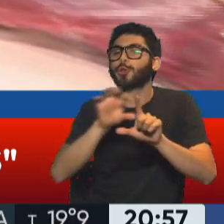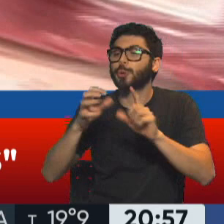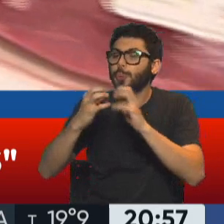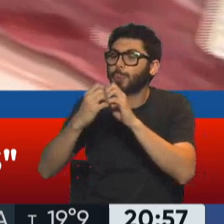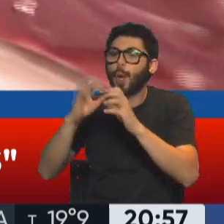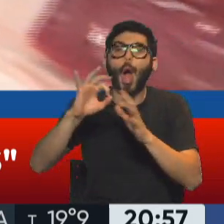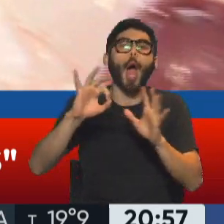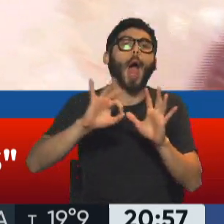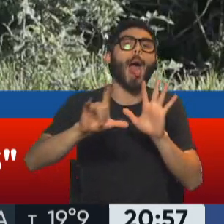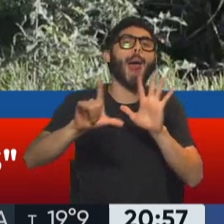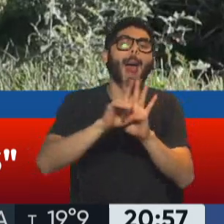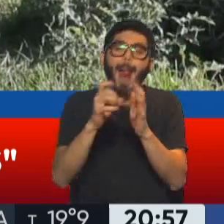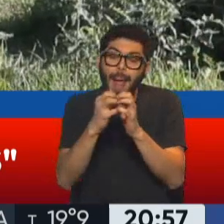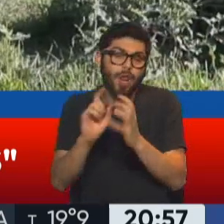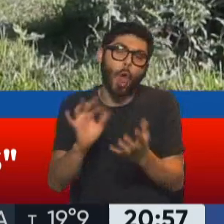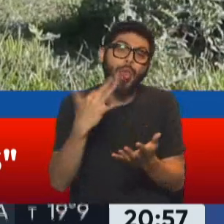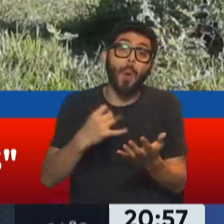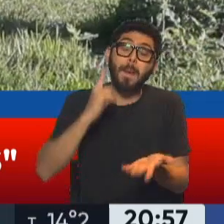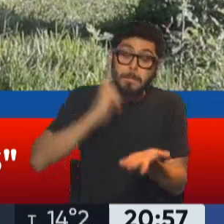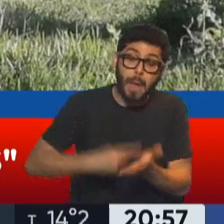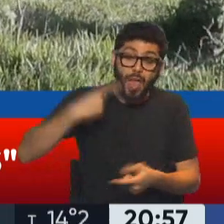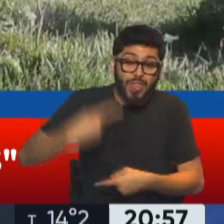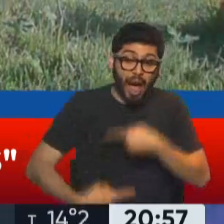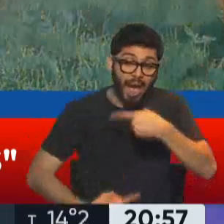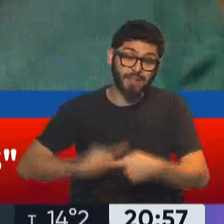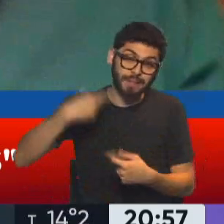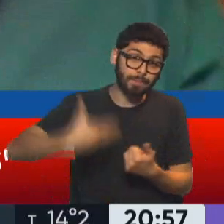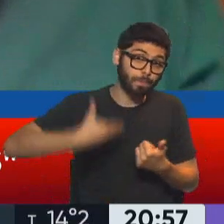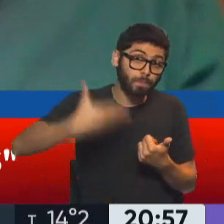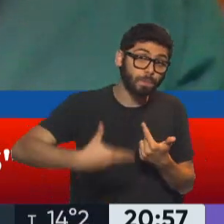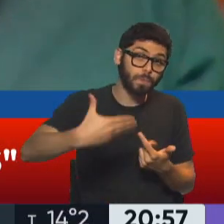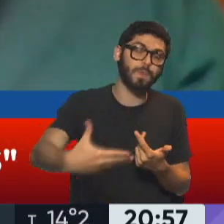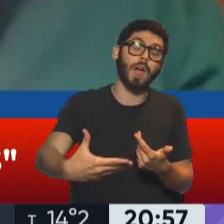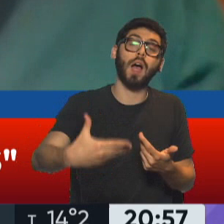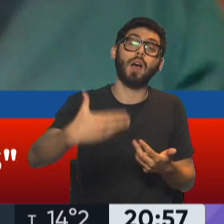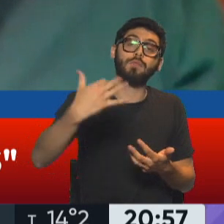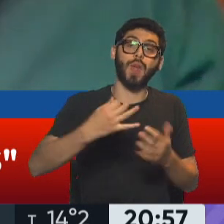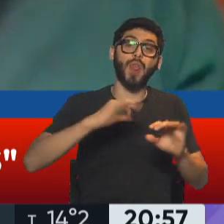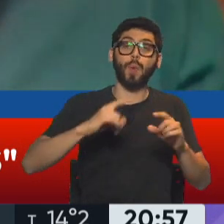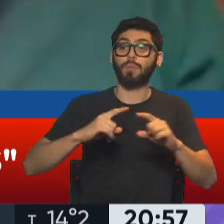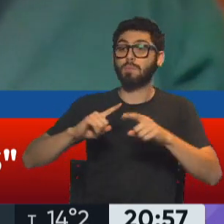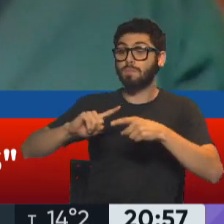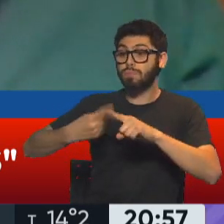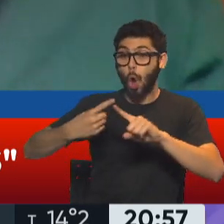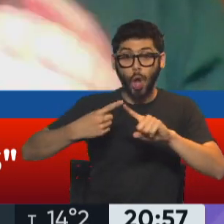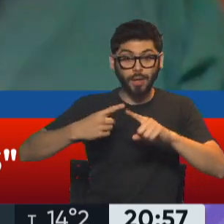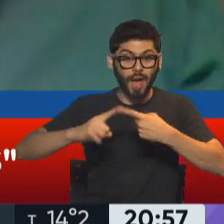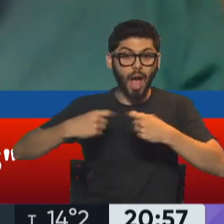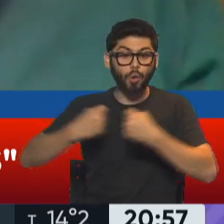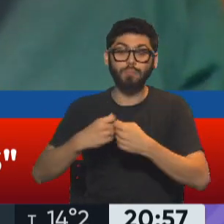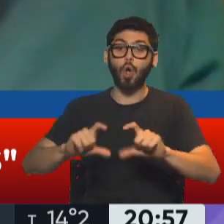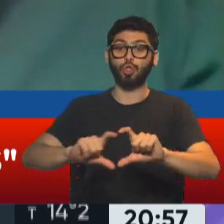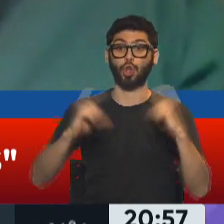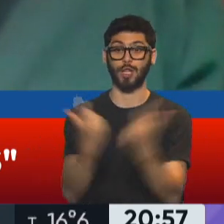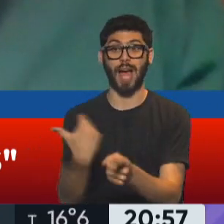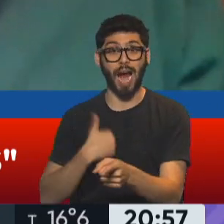una ley. Eso hay que tomar una serie de medidas y determinaciones y tiene que ser a partir de un acuerdo político que tiene que tener la sociedad